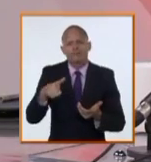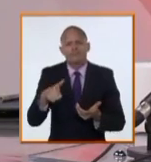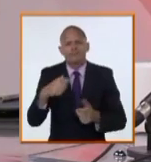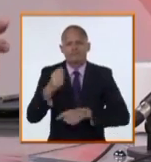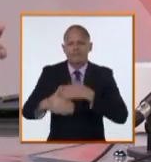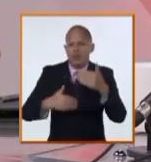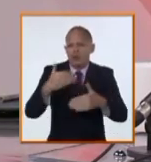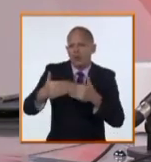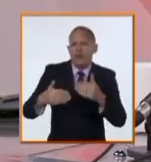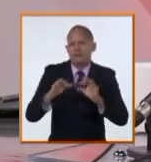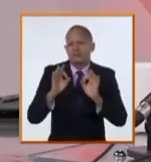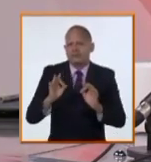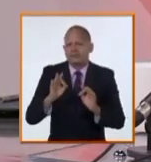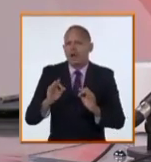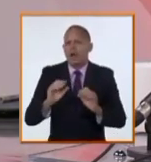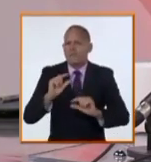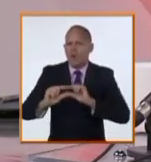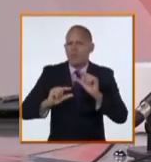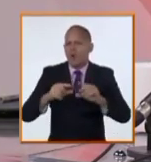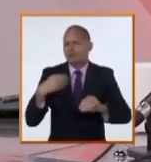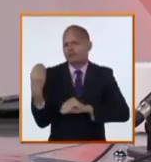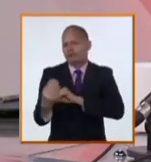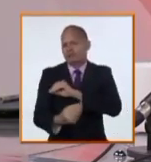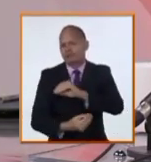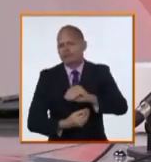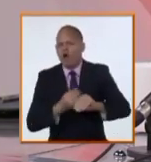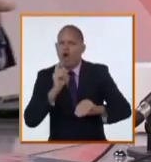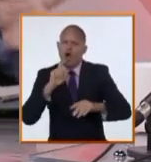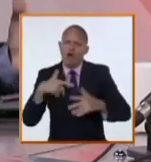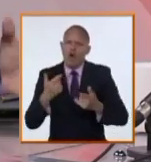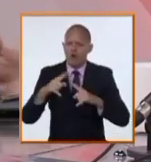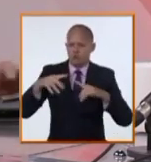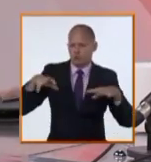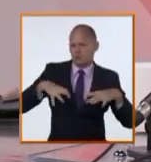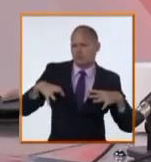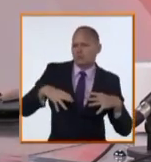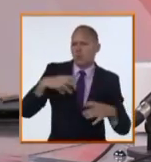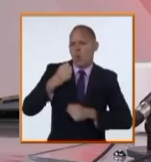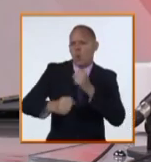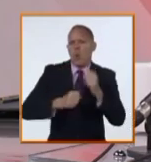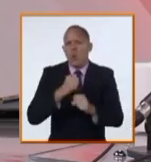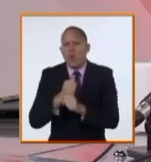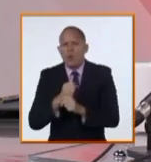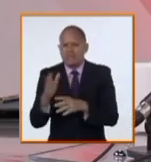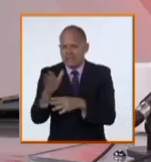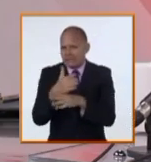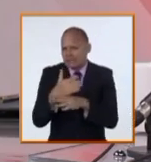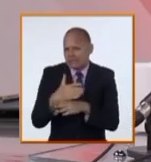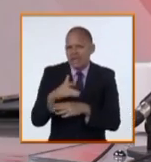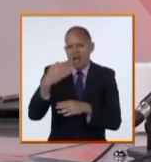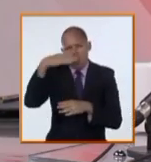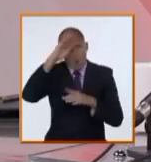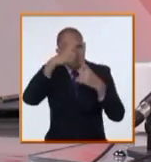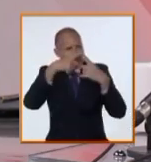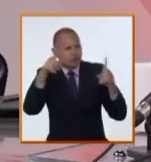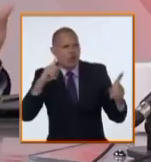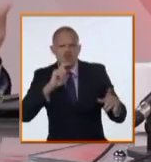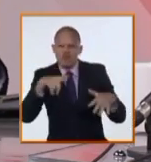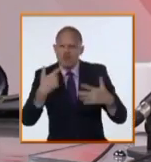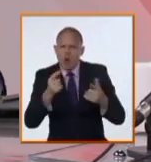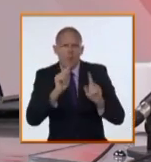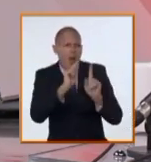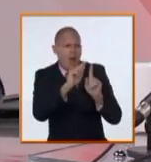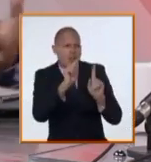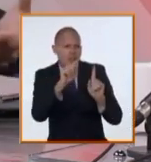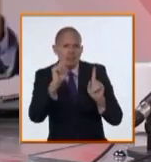transformación digital que tiene el turismo cubano sus estructuras a lo largo del país y cómo eso se concatena con